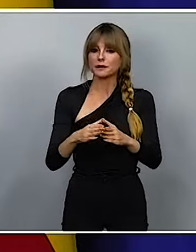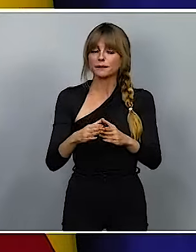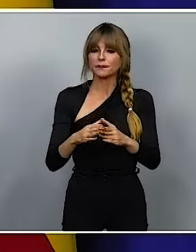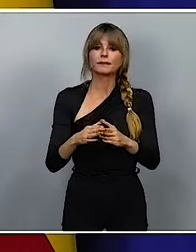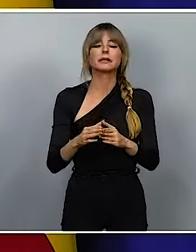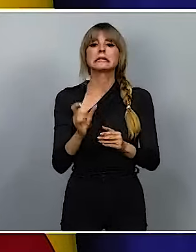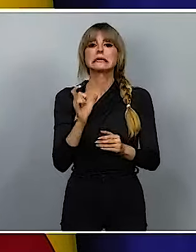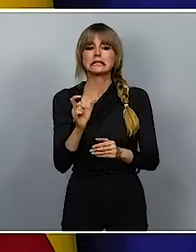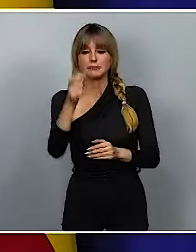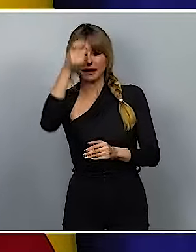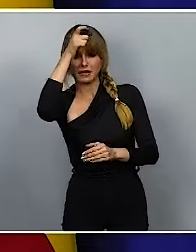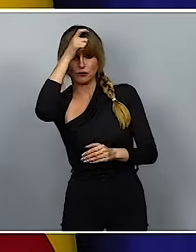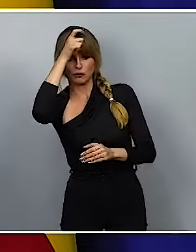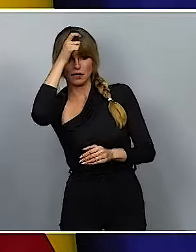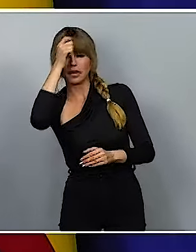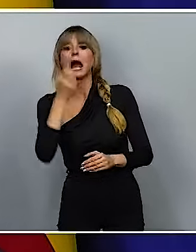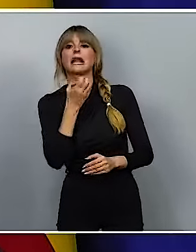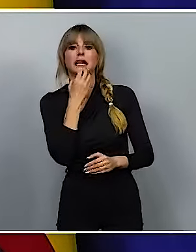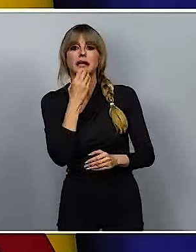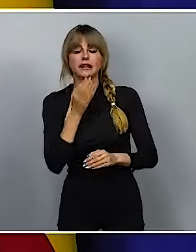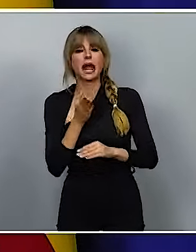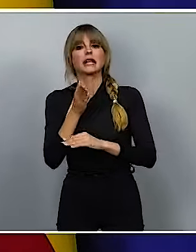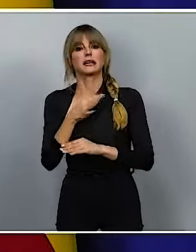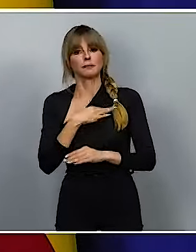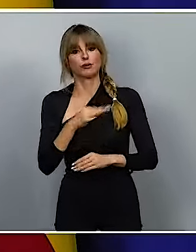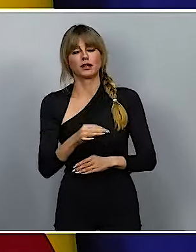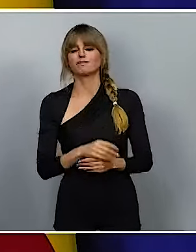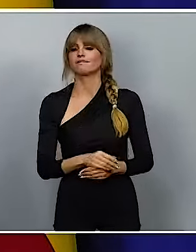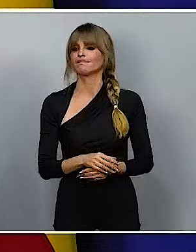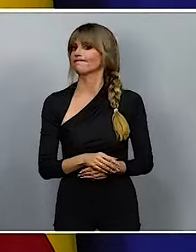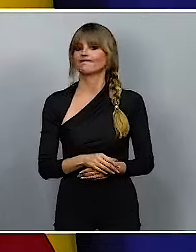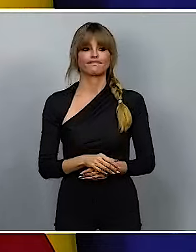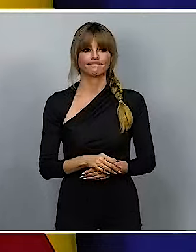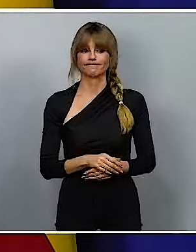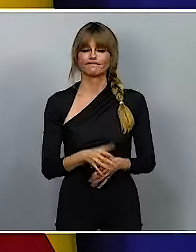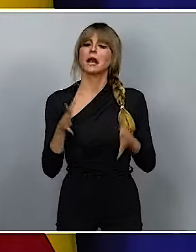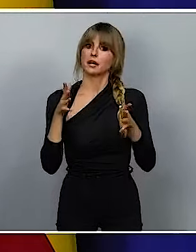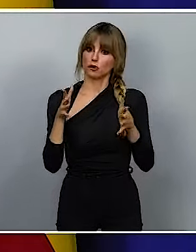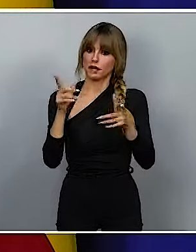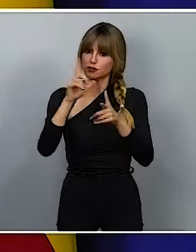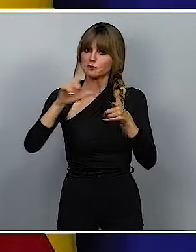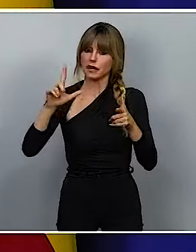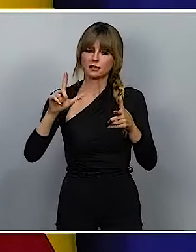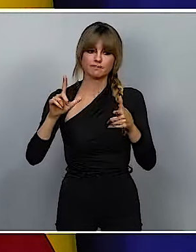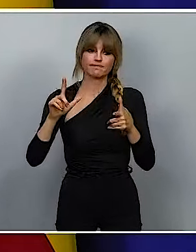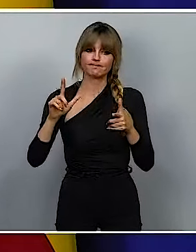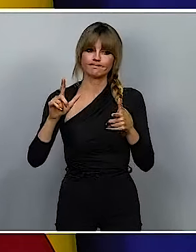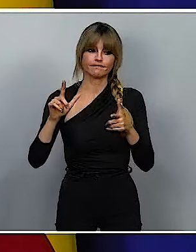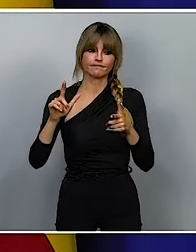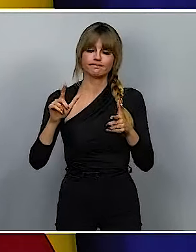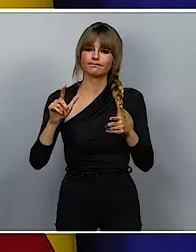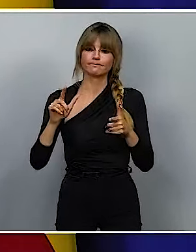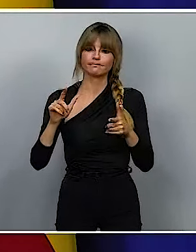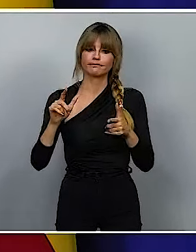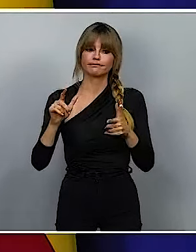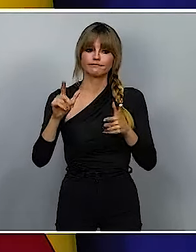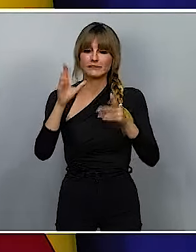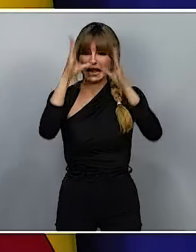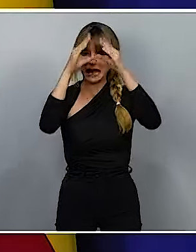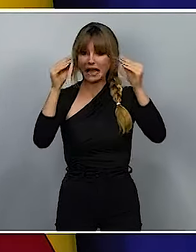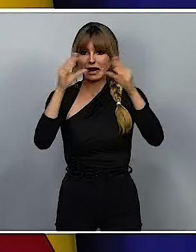chipre a Turquía y a Grecia desde Líbano y desaconsejamos ya lo saben las recomendaciones de viaje lo hacen desaconsejamos viajar a